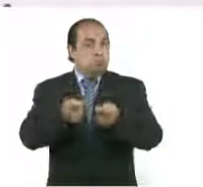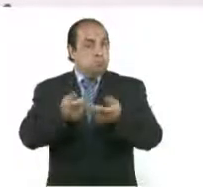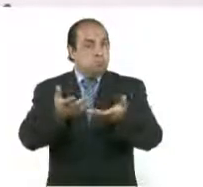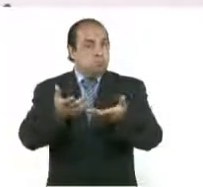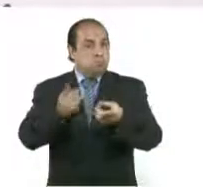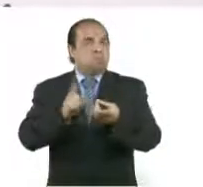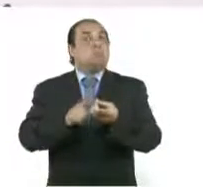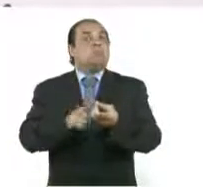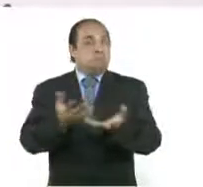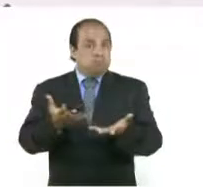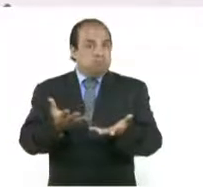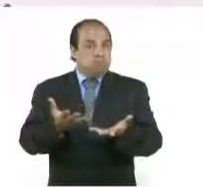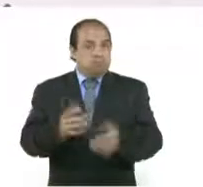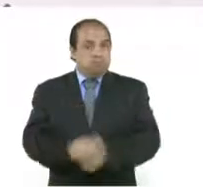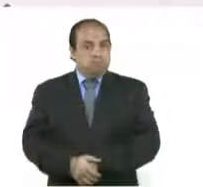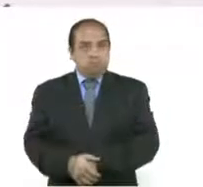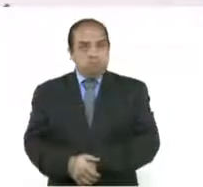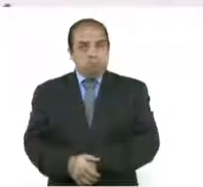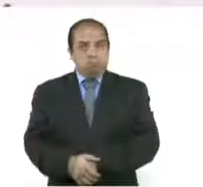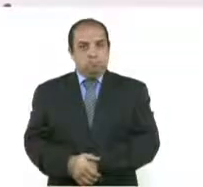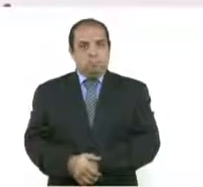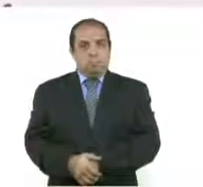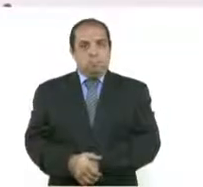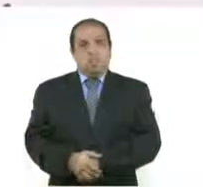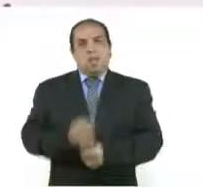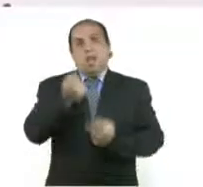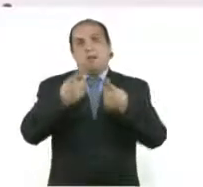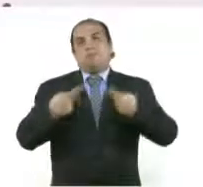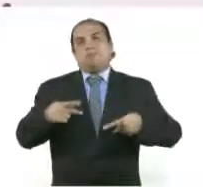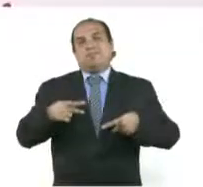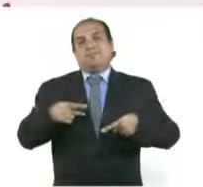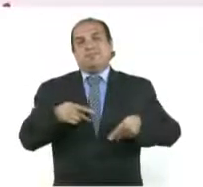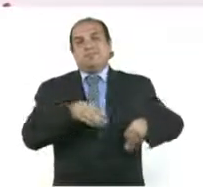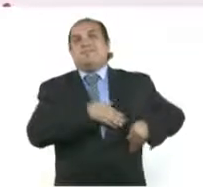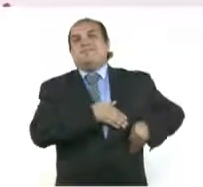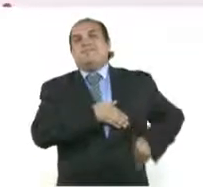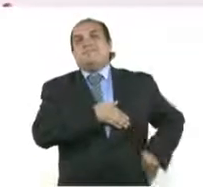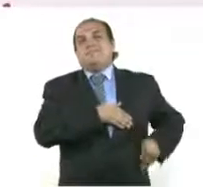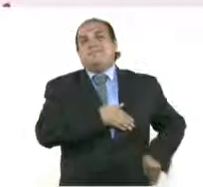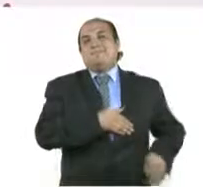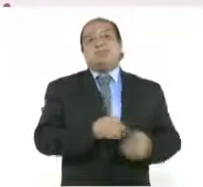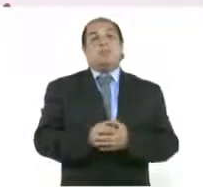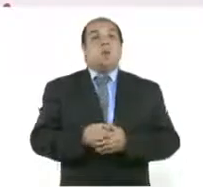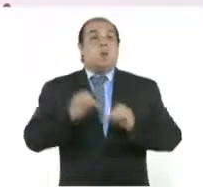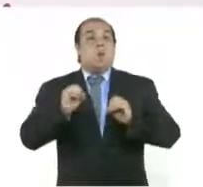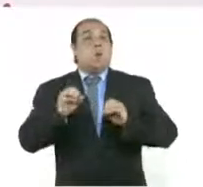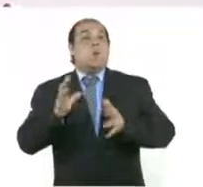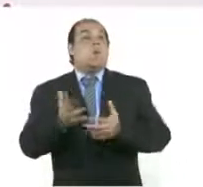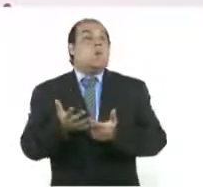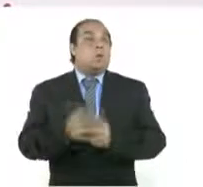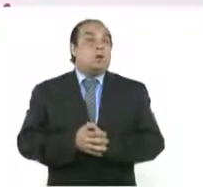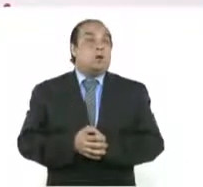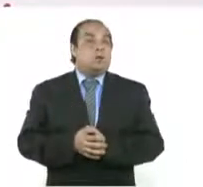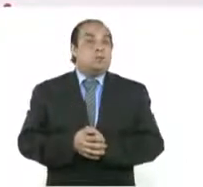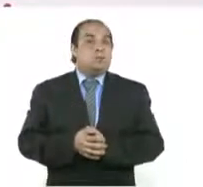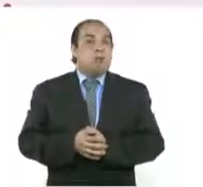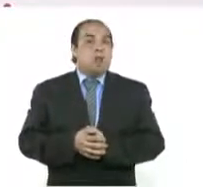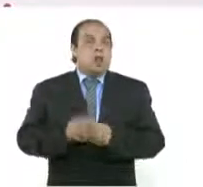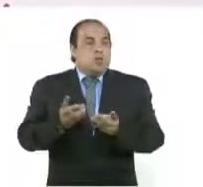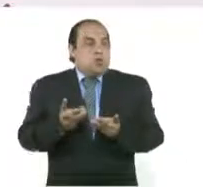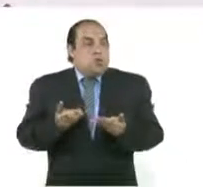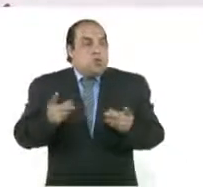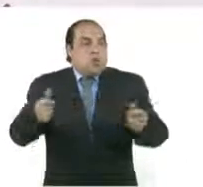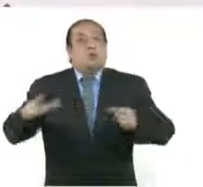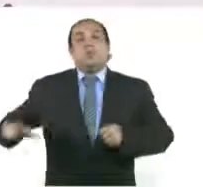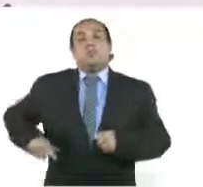¿A dónde? Pues a los bolsillos de unos cuantos, o a los gastos suntuarios del gobierno, o a